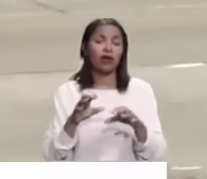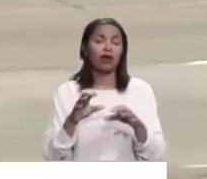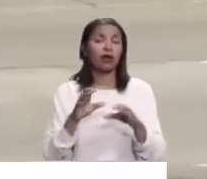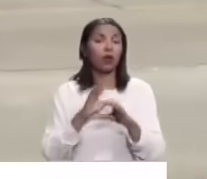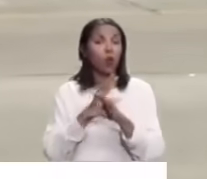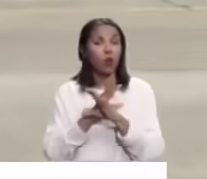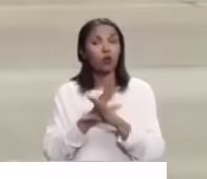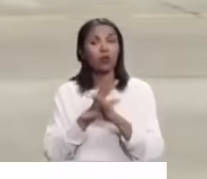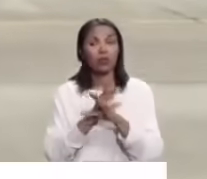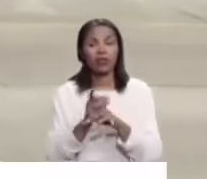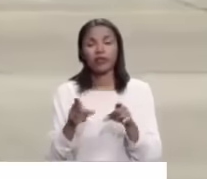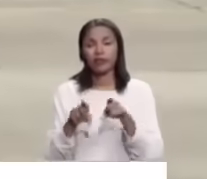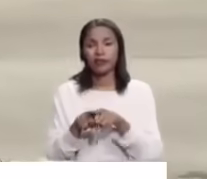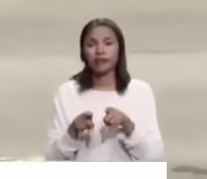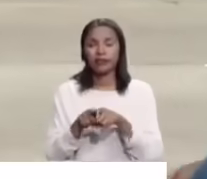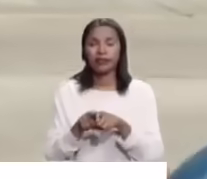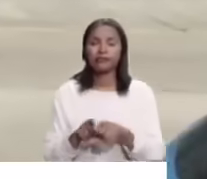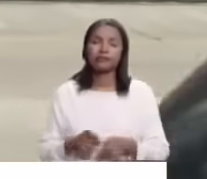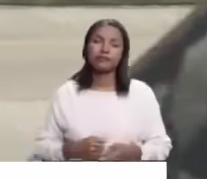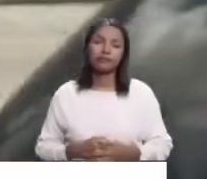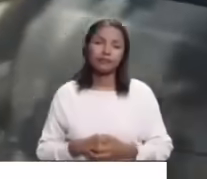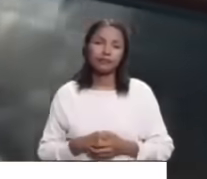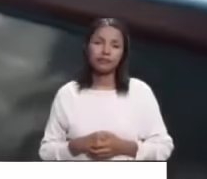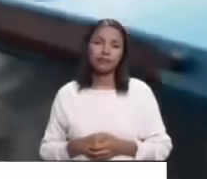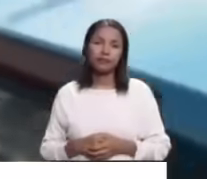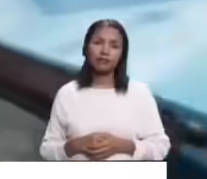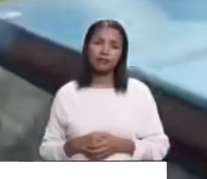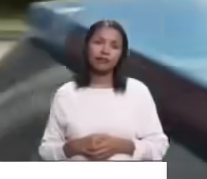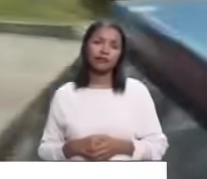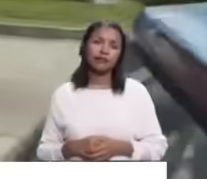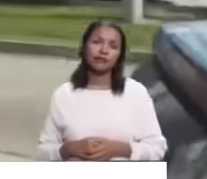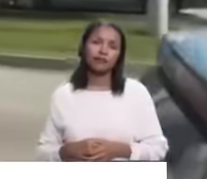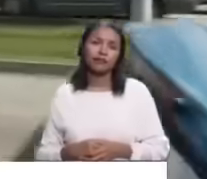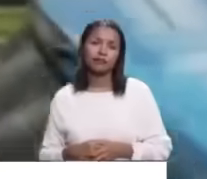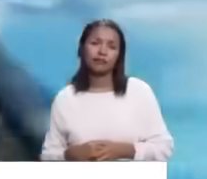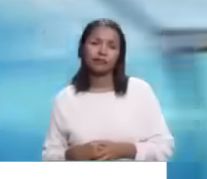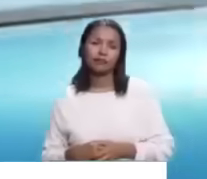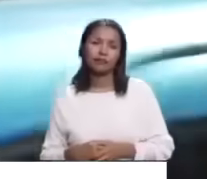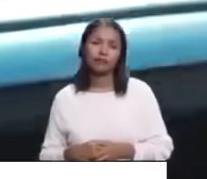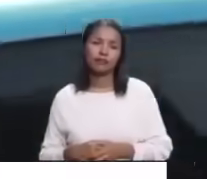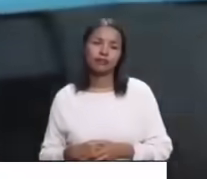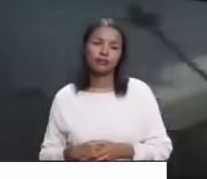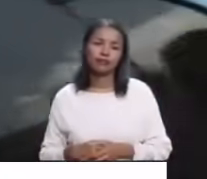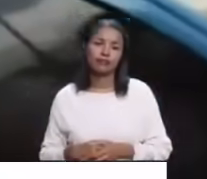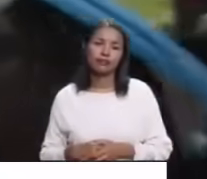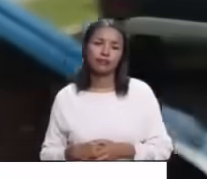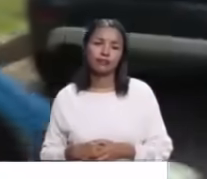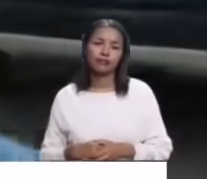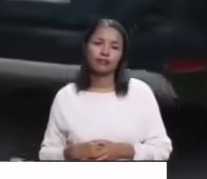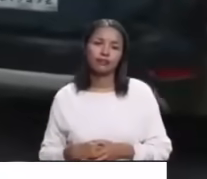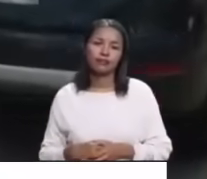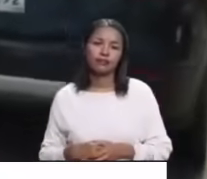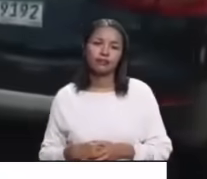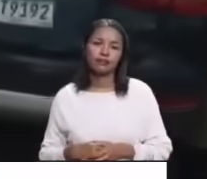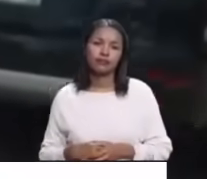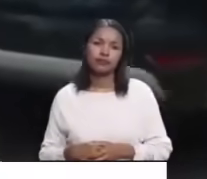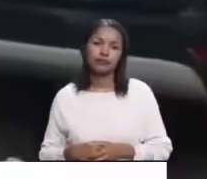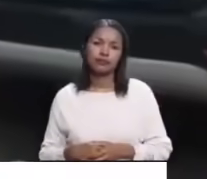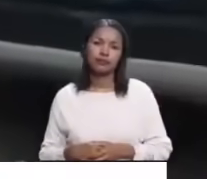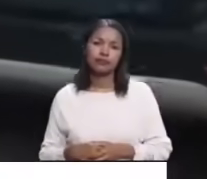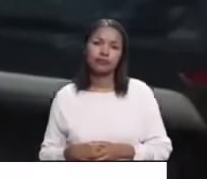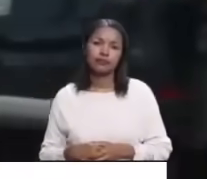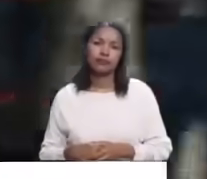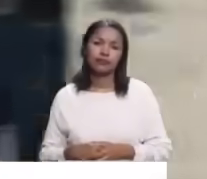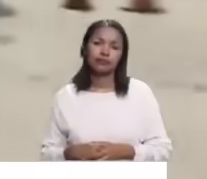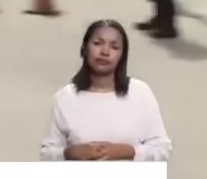en espera pues de las órdenes superiores. En este momento ya la policía está haciendo retirarse a las personas